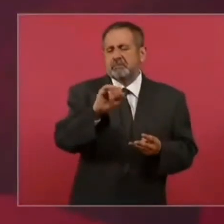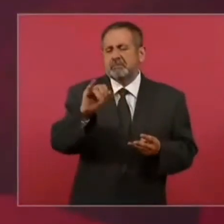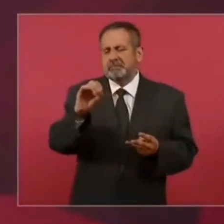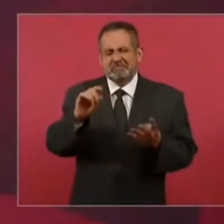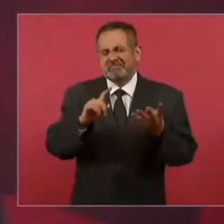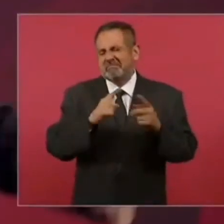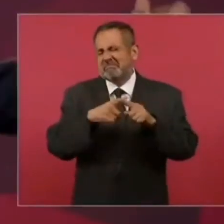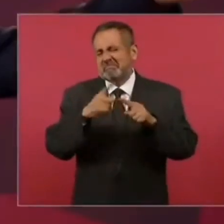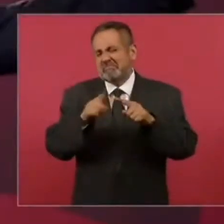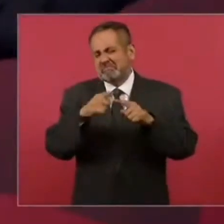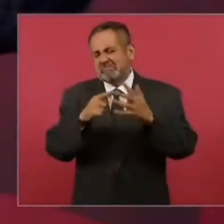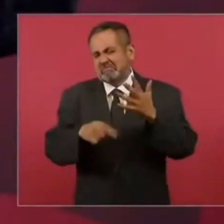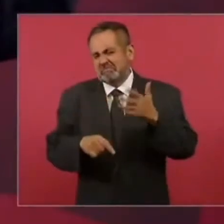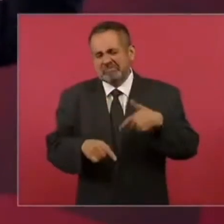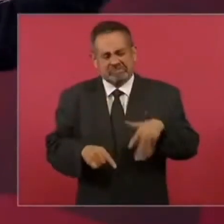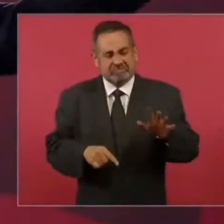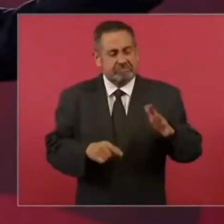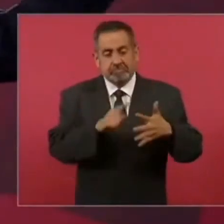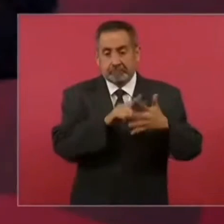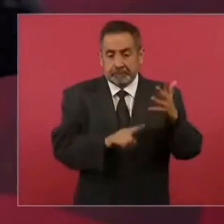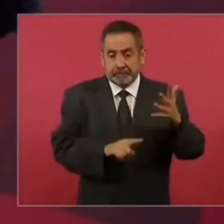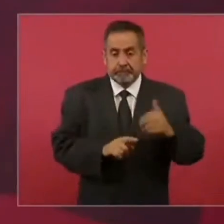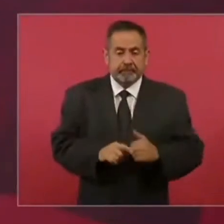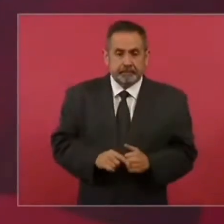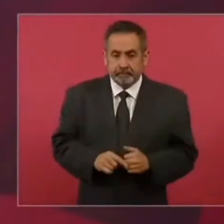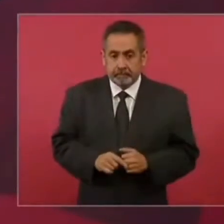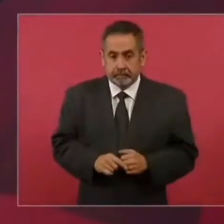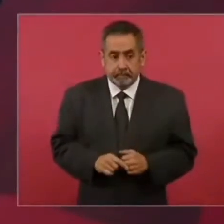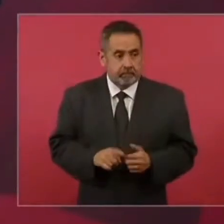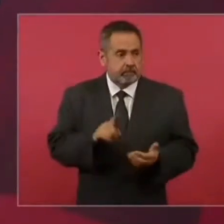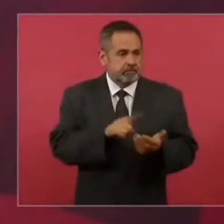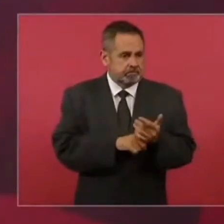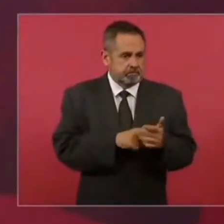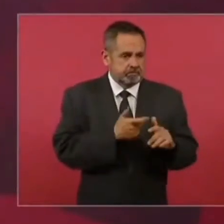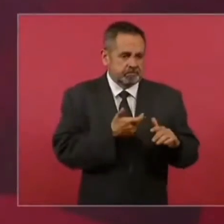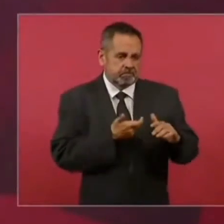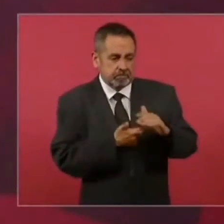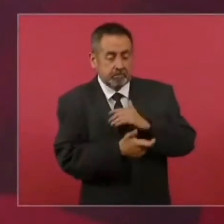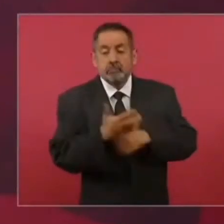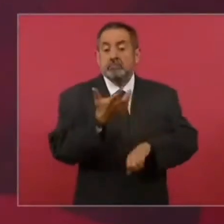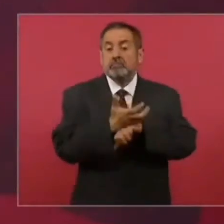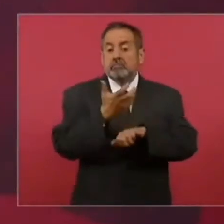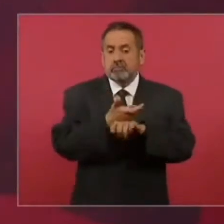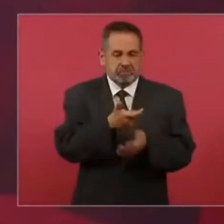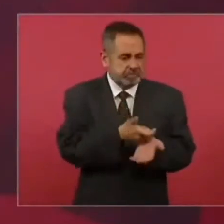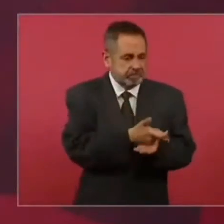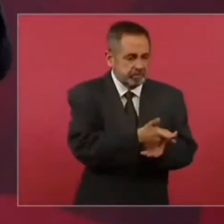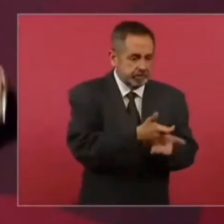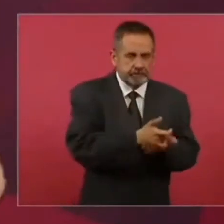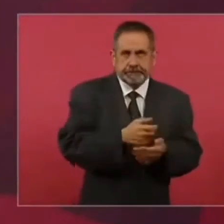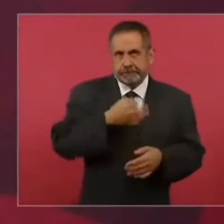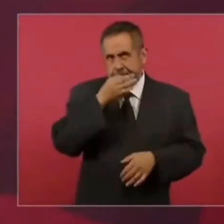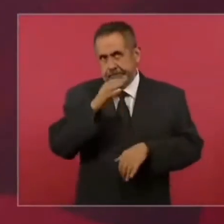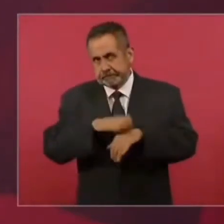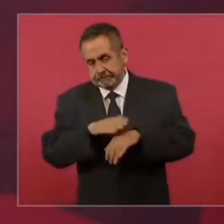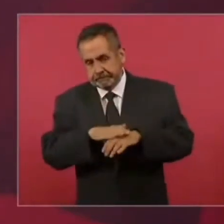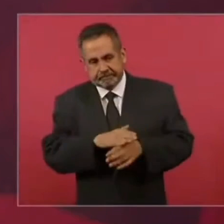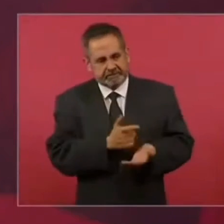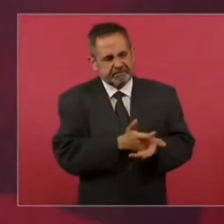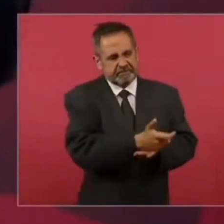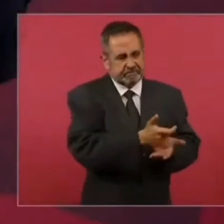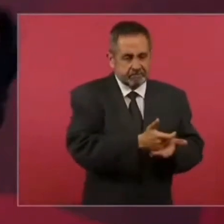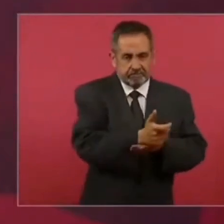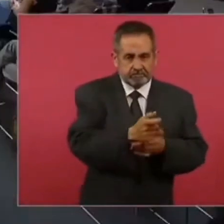Cosío y otros, ¿no? Además hasta financiados por el gobierno de Estados Unidos, que aprovecho La Agencia para